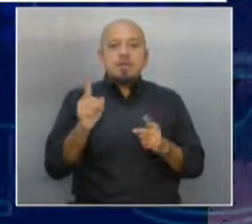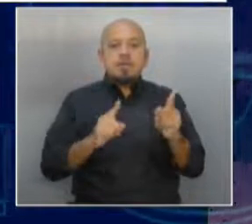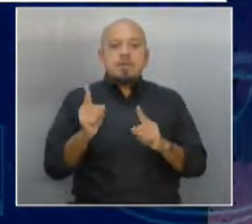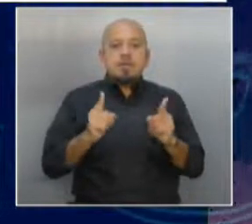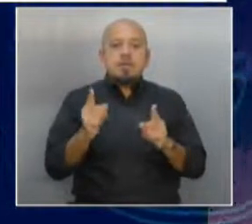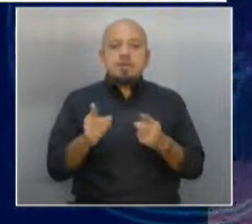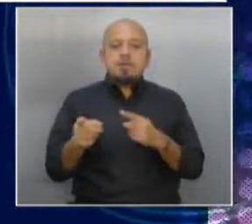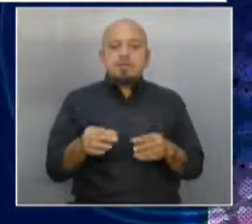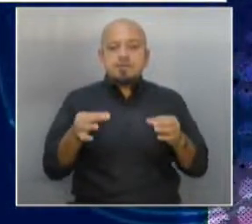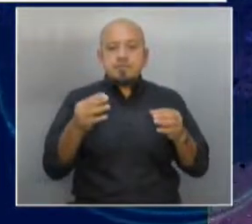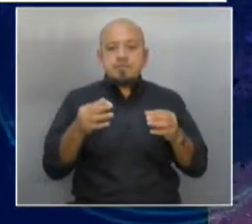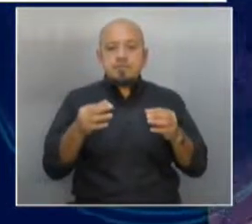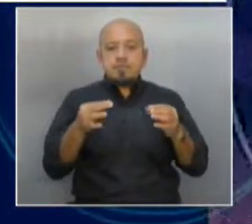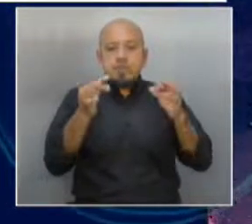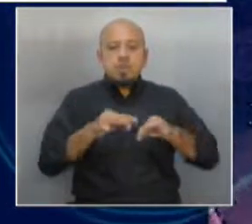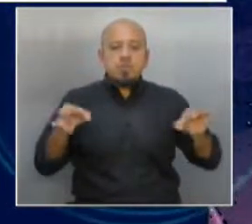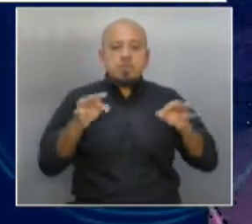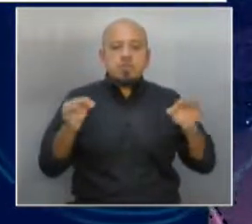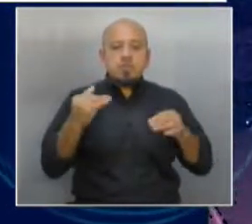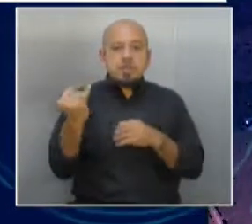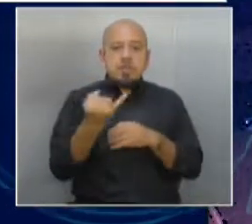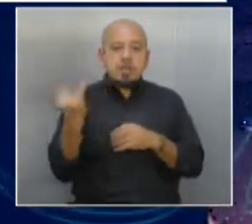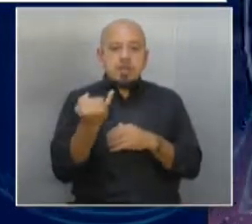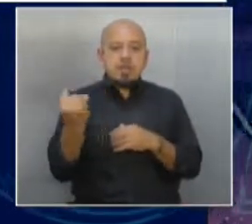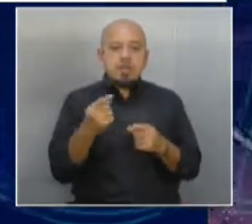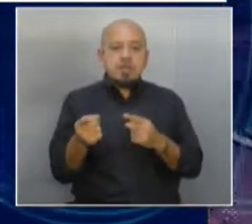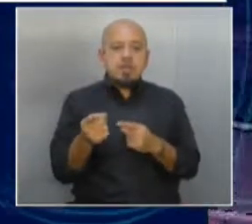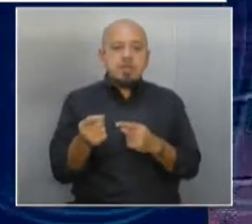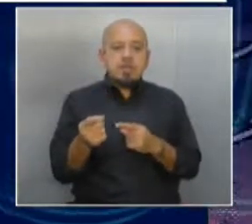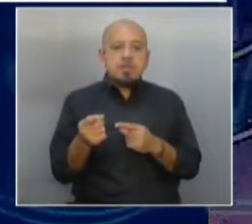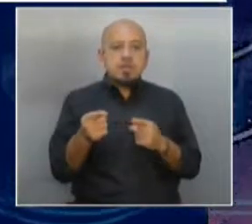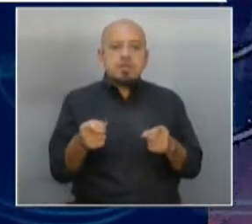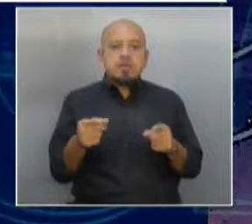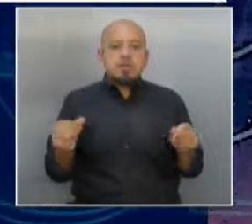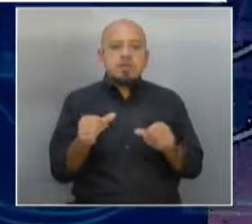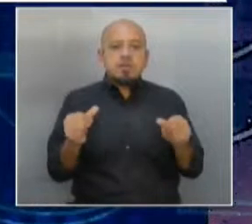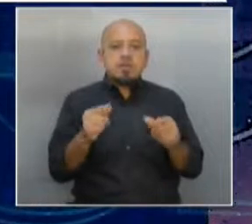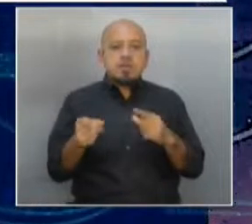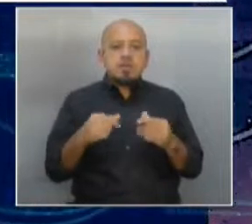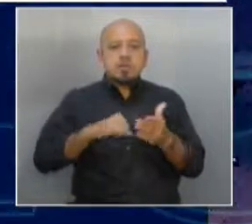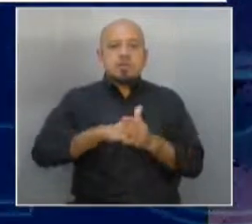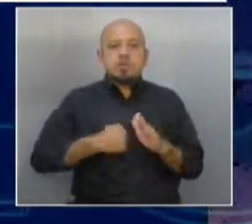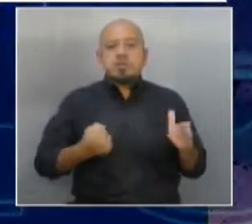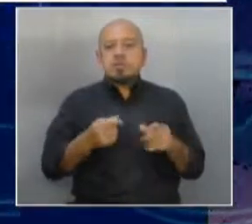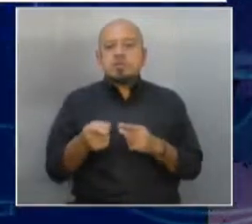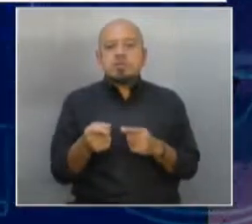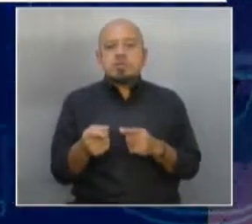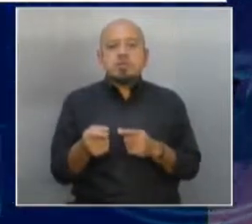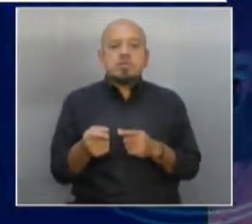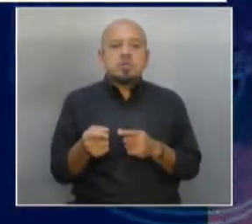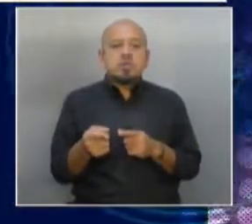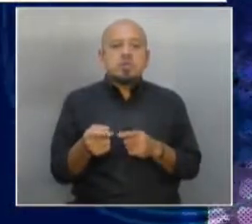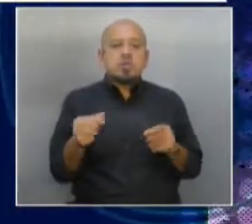sí. Me tomé como ese tiempo que no había tenido, o era una tarea que también había dejado un poco en suspenso. Y tratando